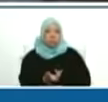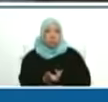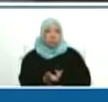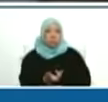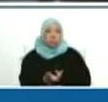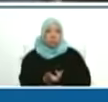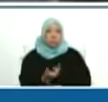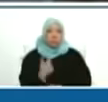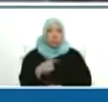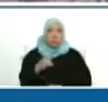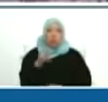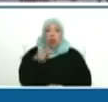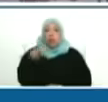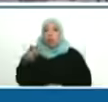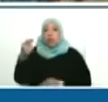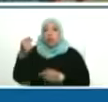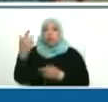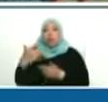¿Los apellidos?